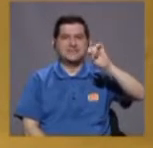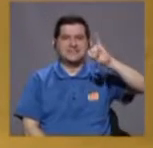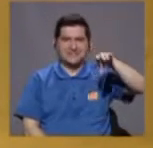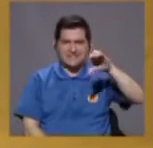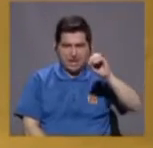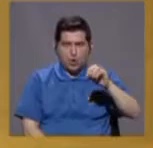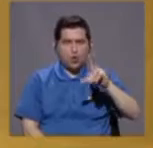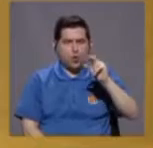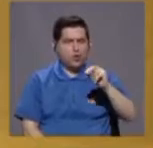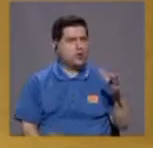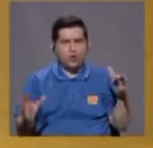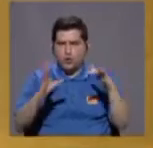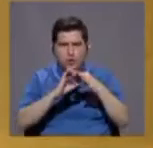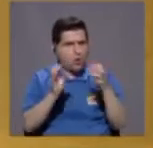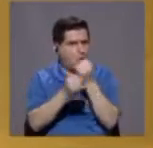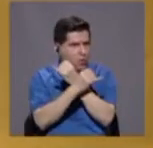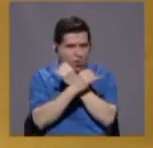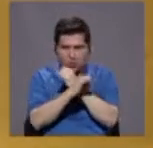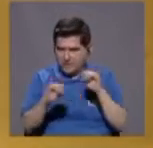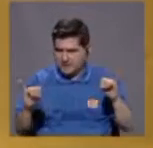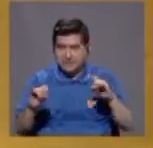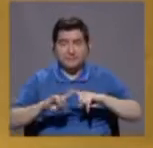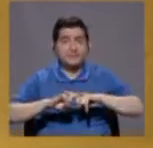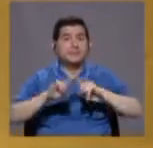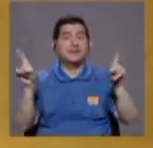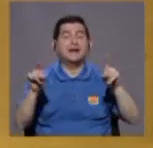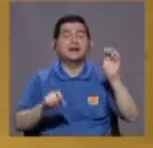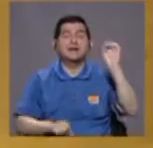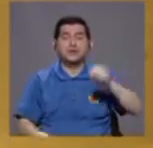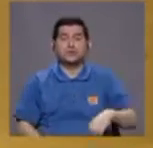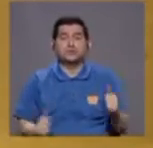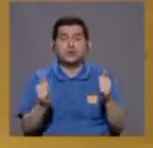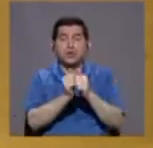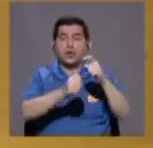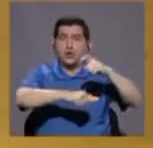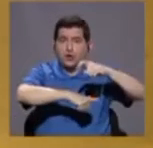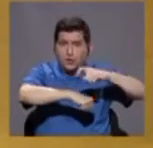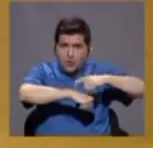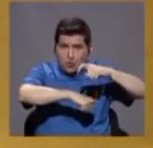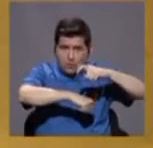no con la independencia en sí, sino más bien con los periodos